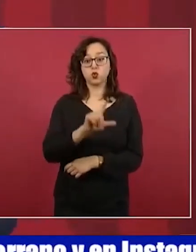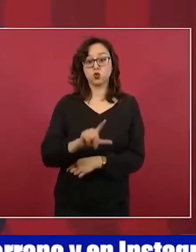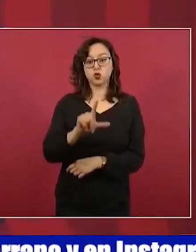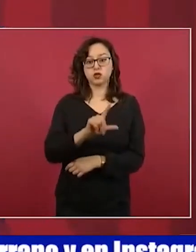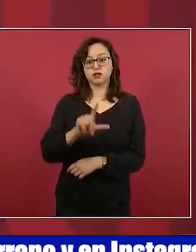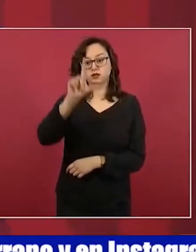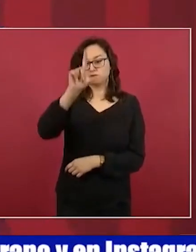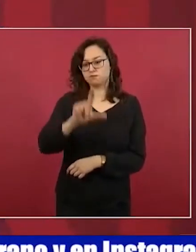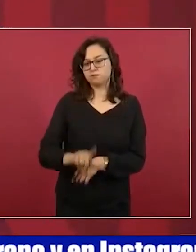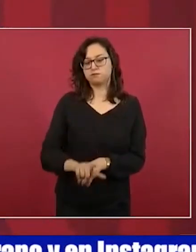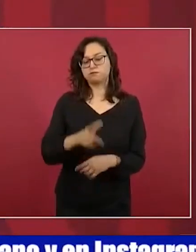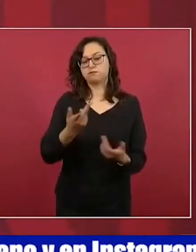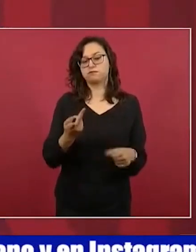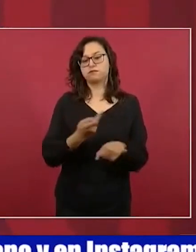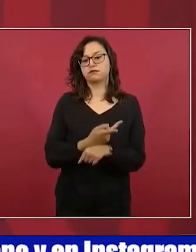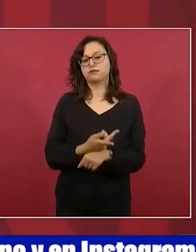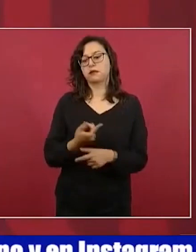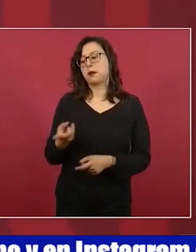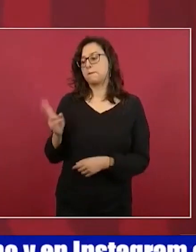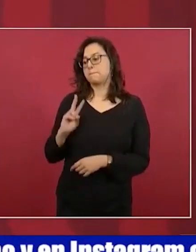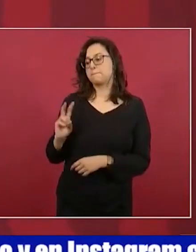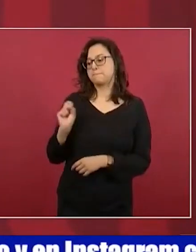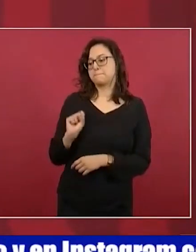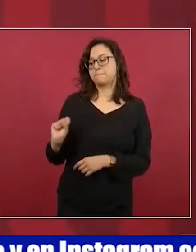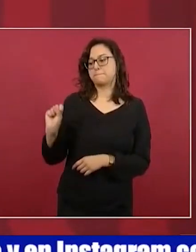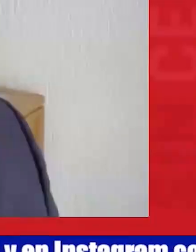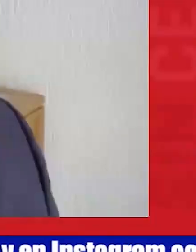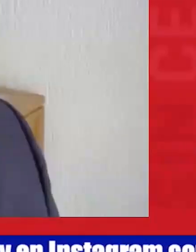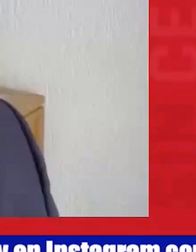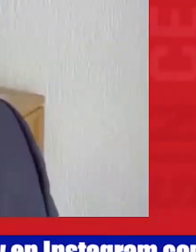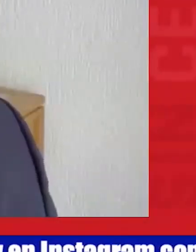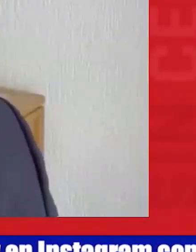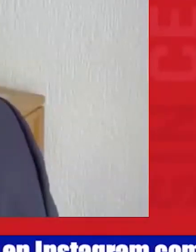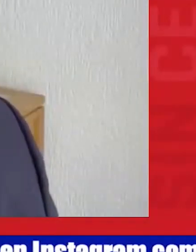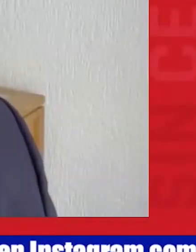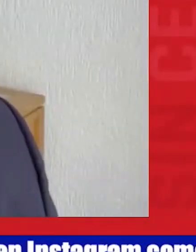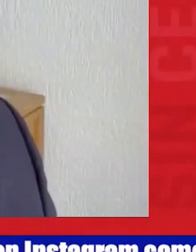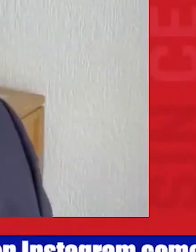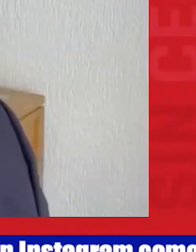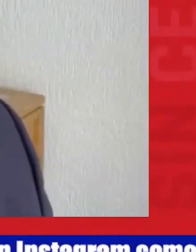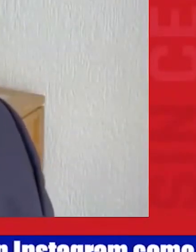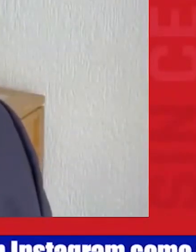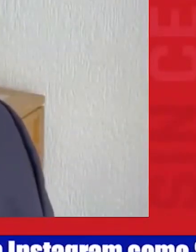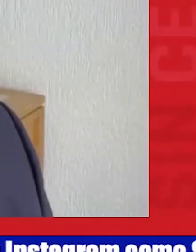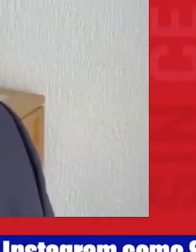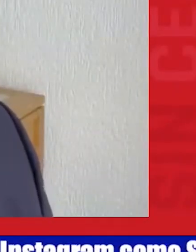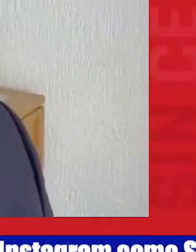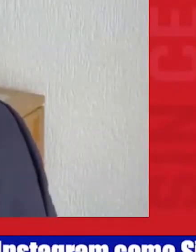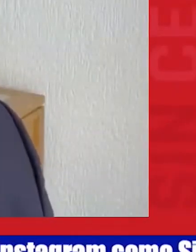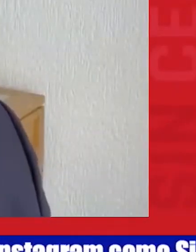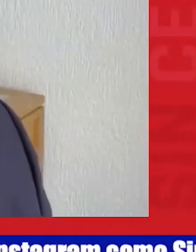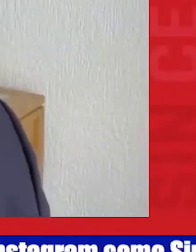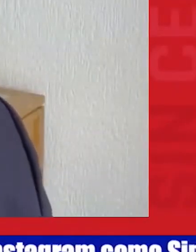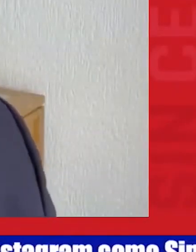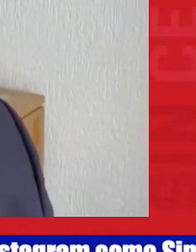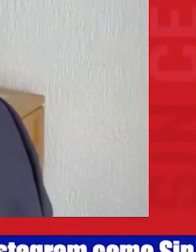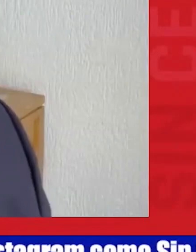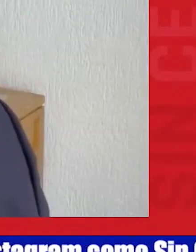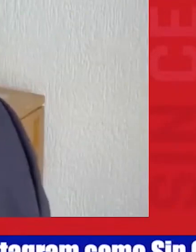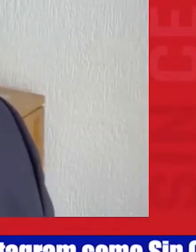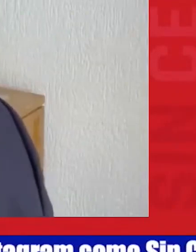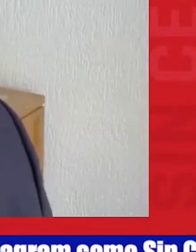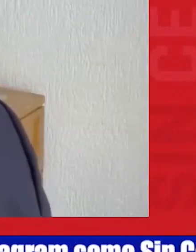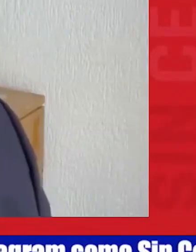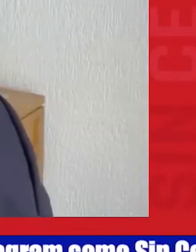¿Qué hay detrás de esta intensificación de la campaña contra el Tren Maya? Intereses, dinero,